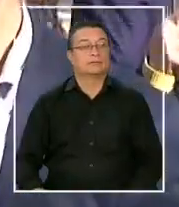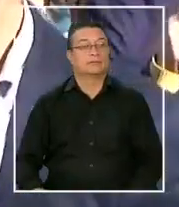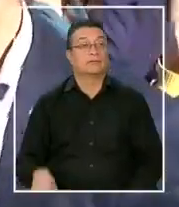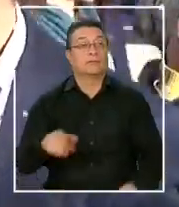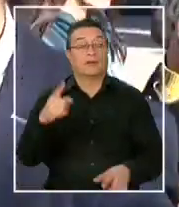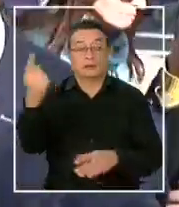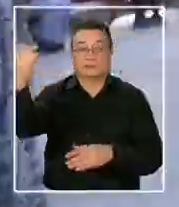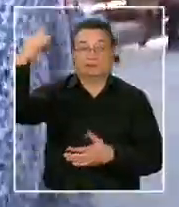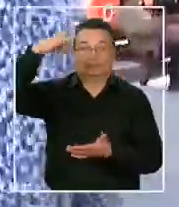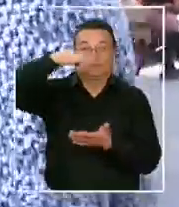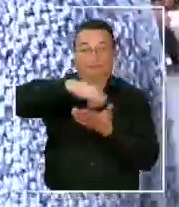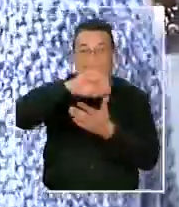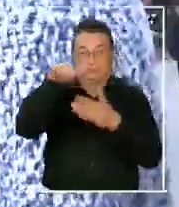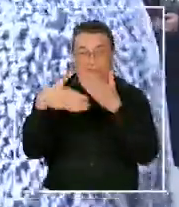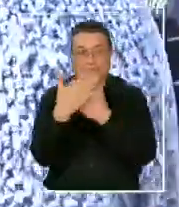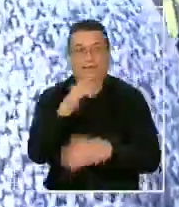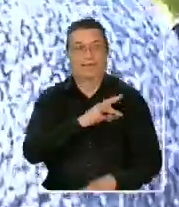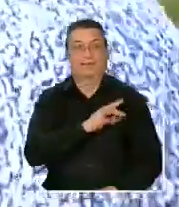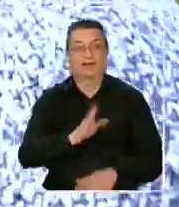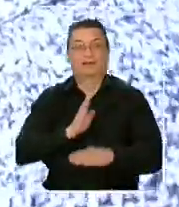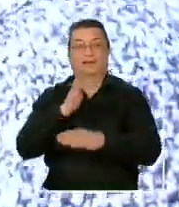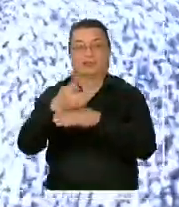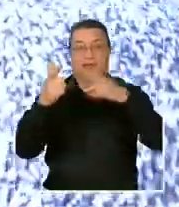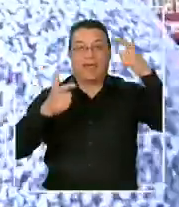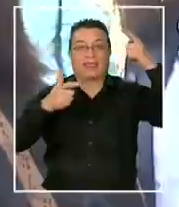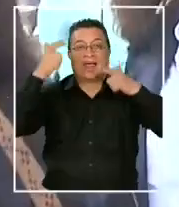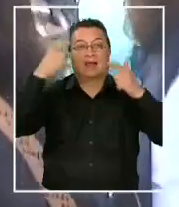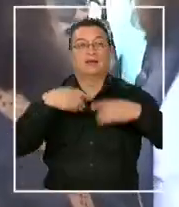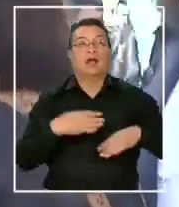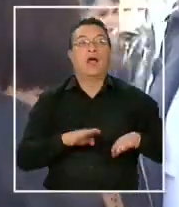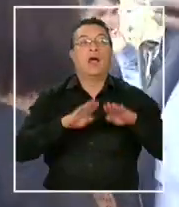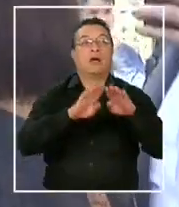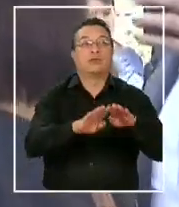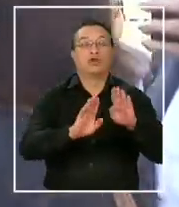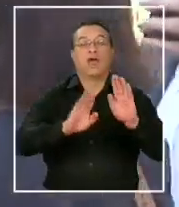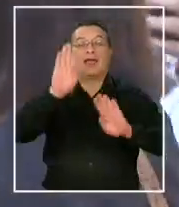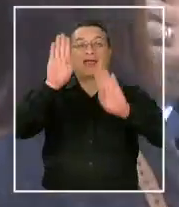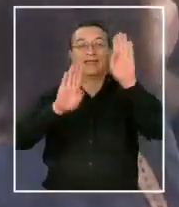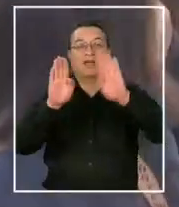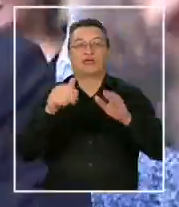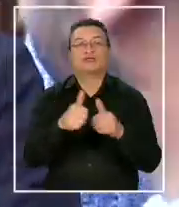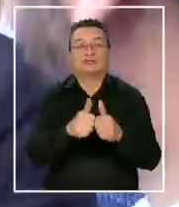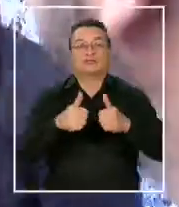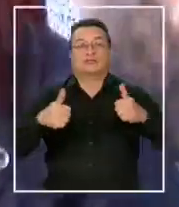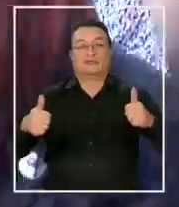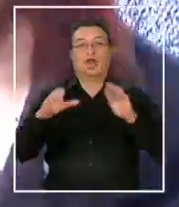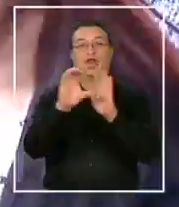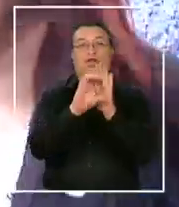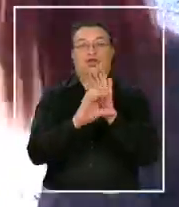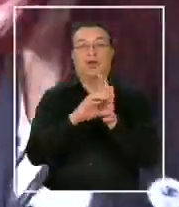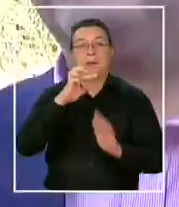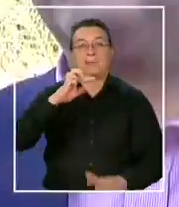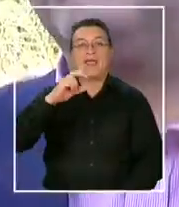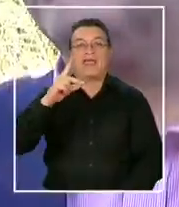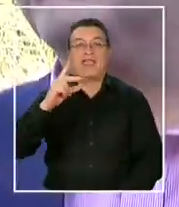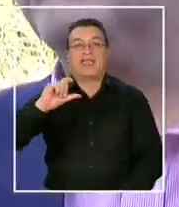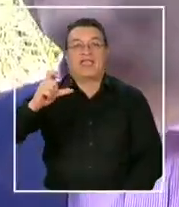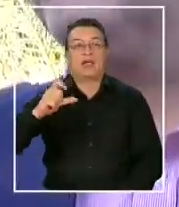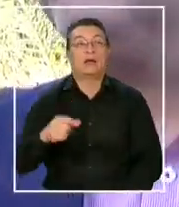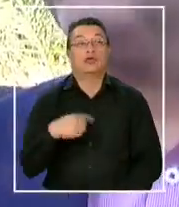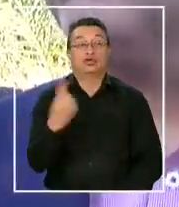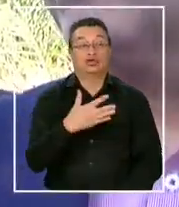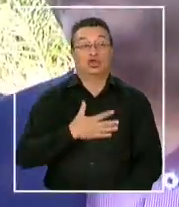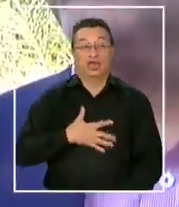Aterrizó de madrugada en Chile y de inmediato se trasladó a Talca para apoyar a los candidatos al Consejo Constitucional del Partido de la Gente. Nosotros